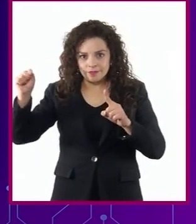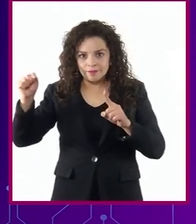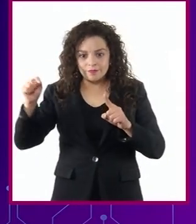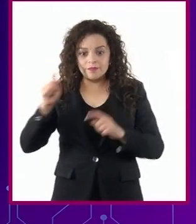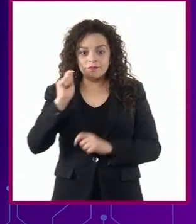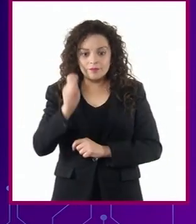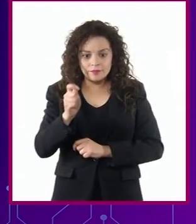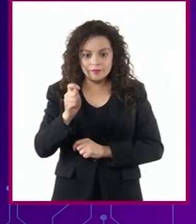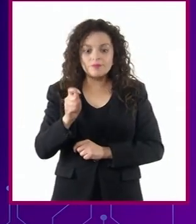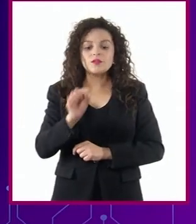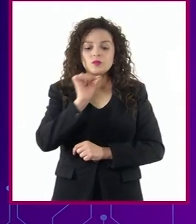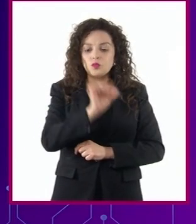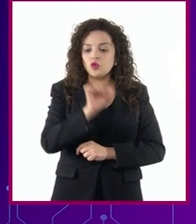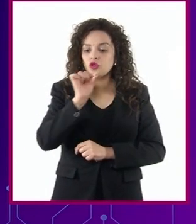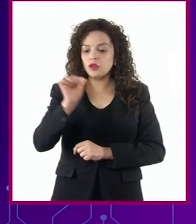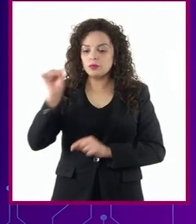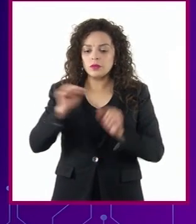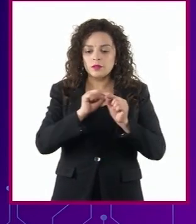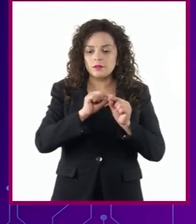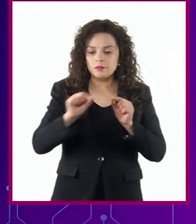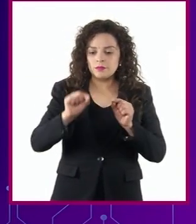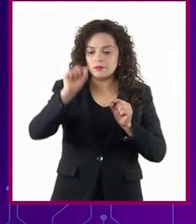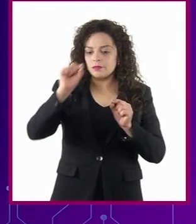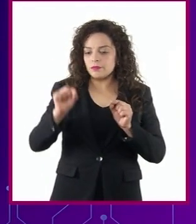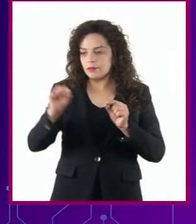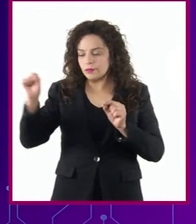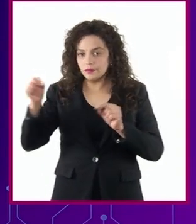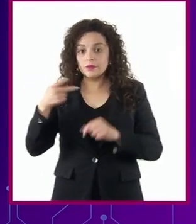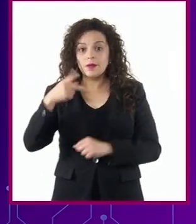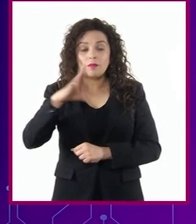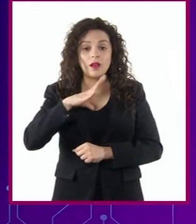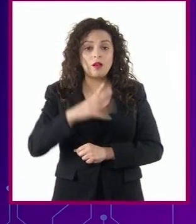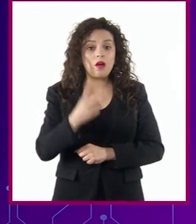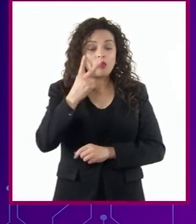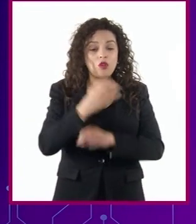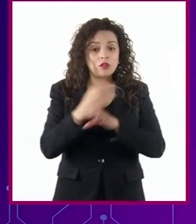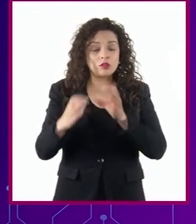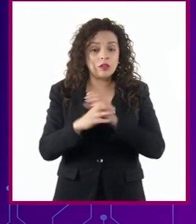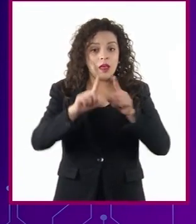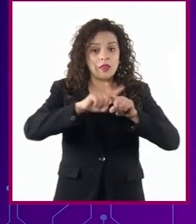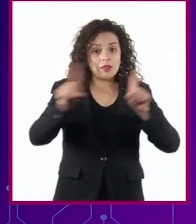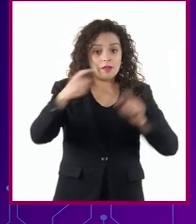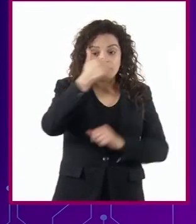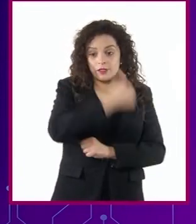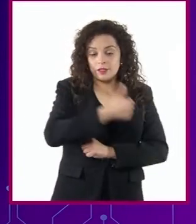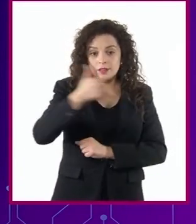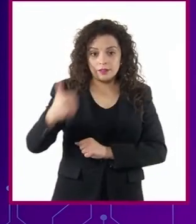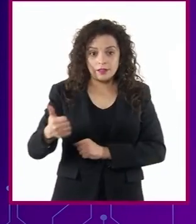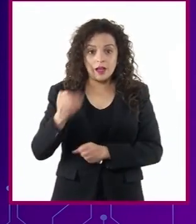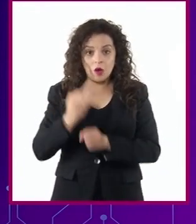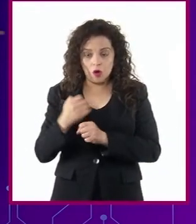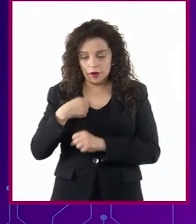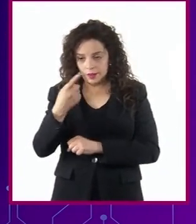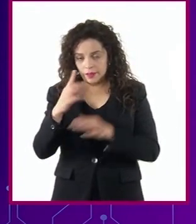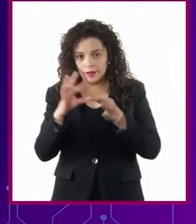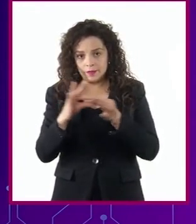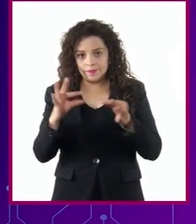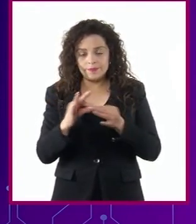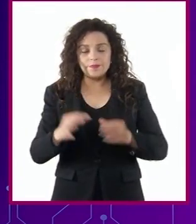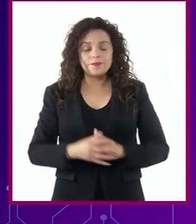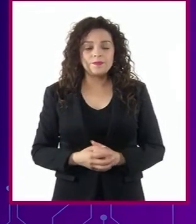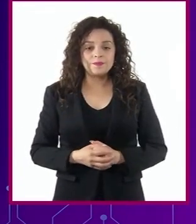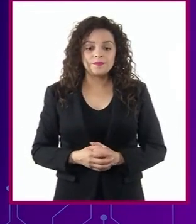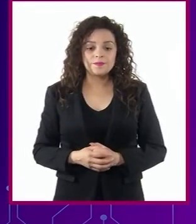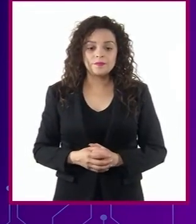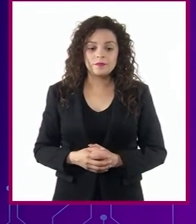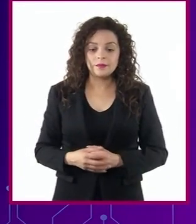unen a través de puntos. Sin embargo, existen dos diferencias fundamentales que se mencionarán a continuación.